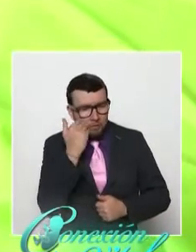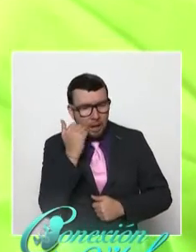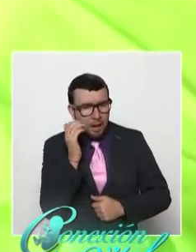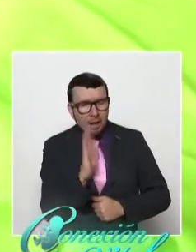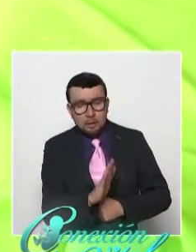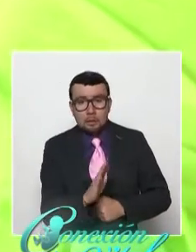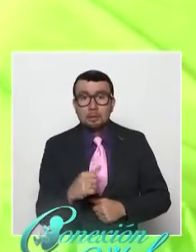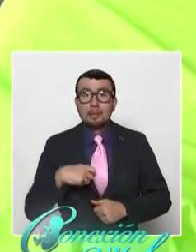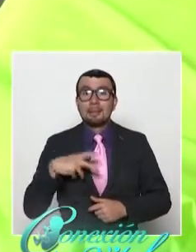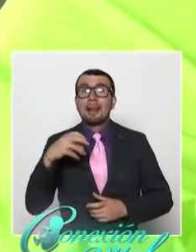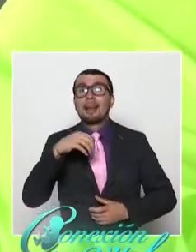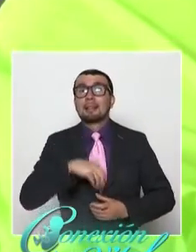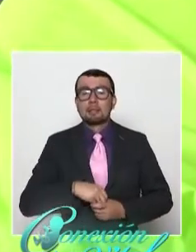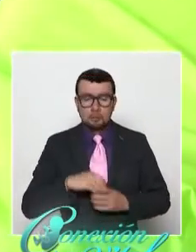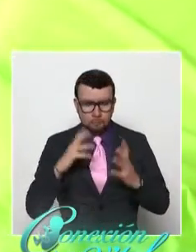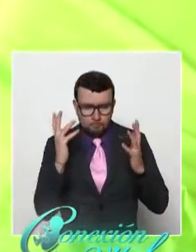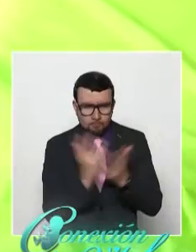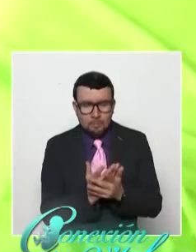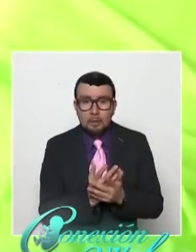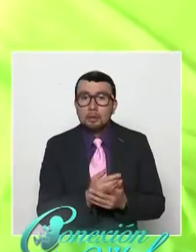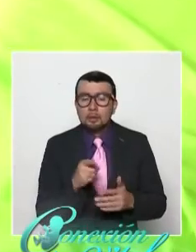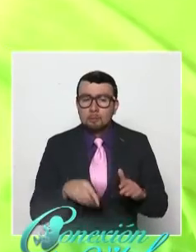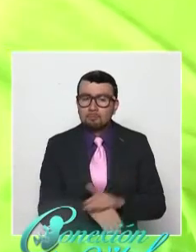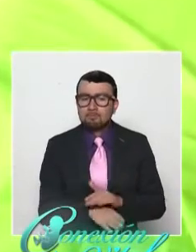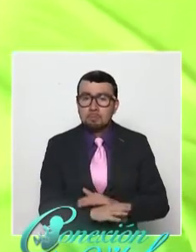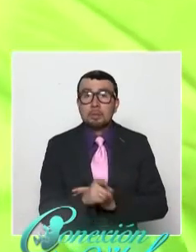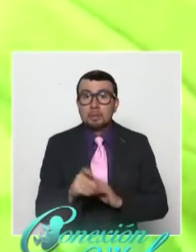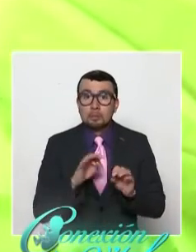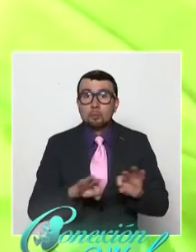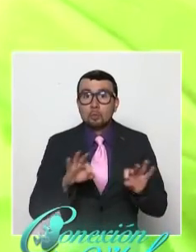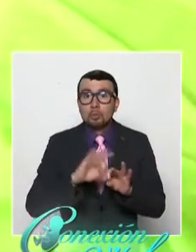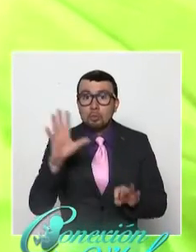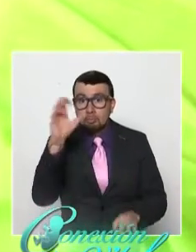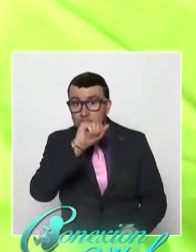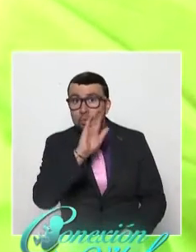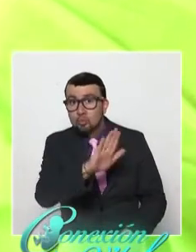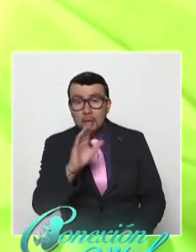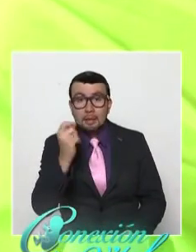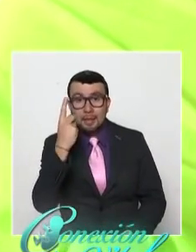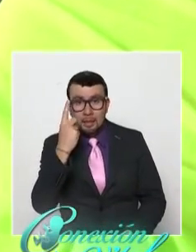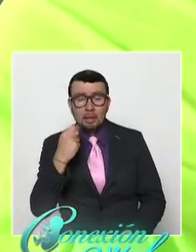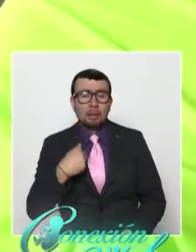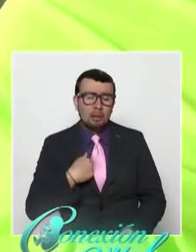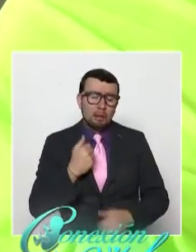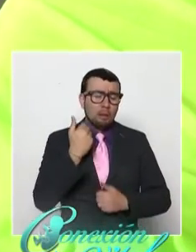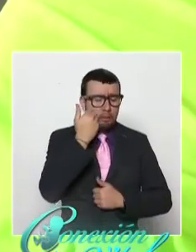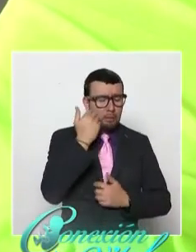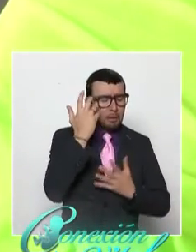tenía oculta. Por eso es muy claro que la gente entienda que el alma va de